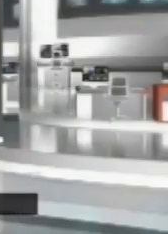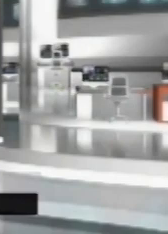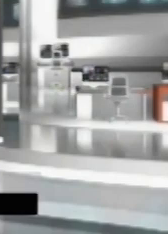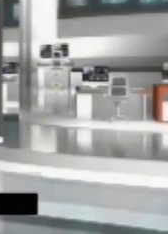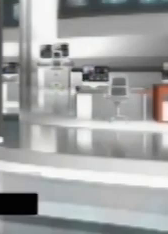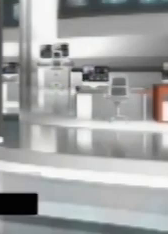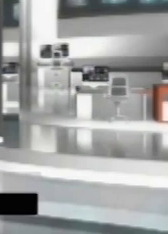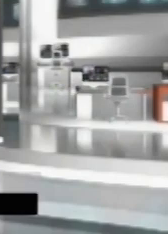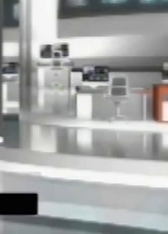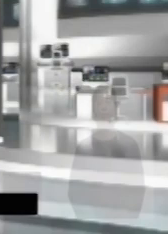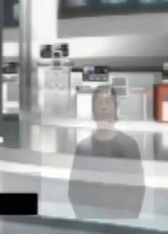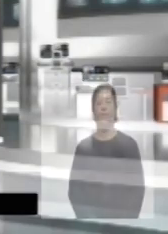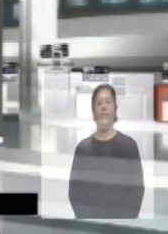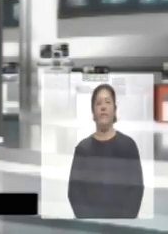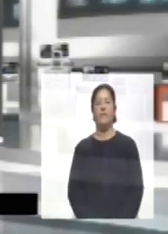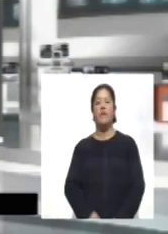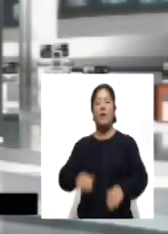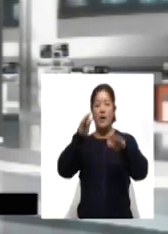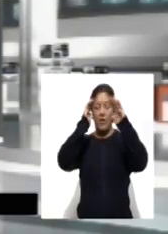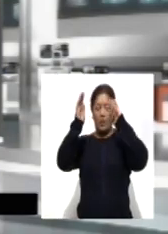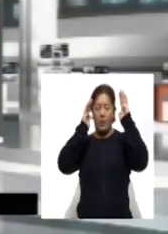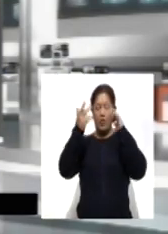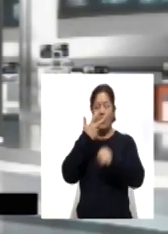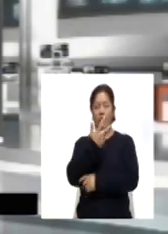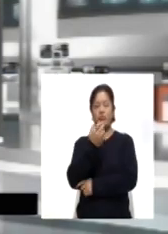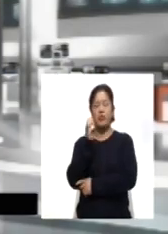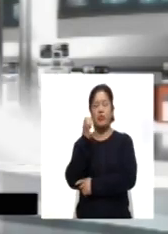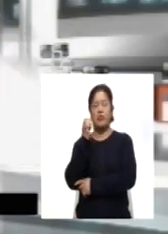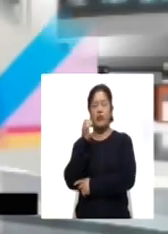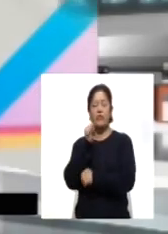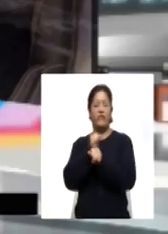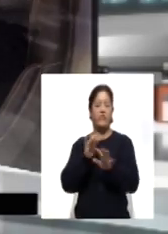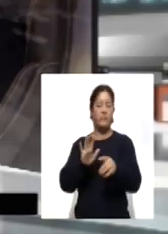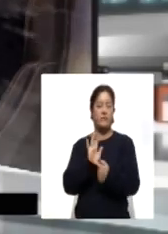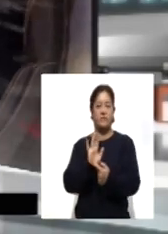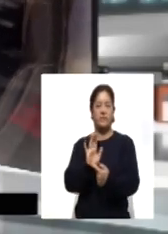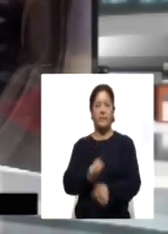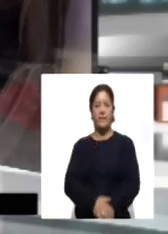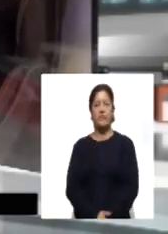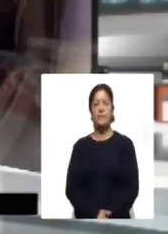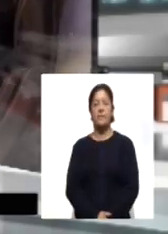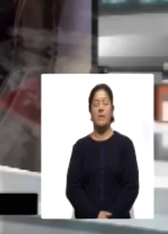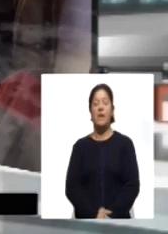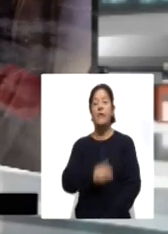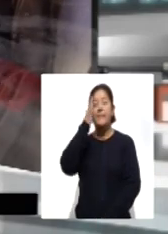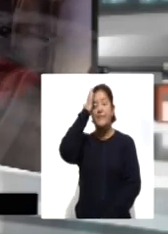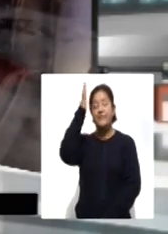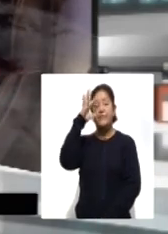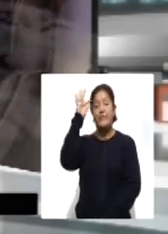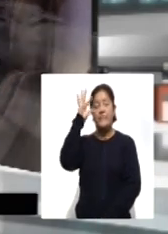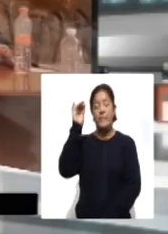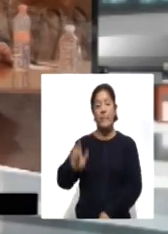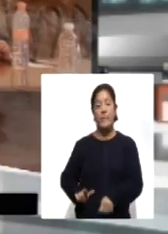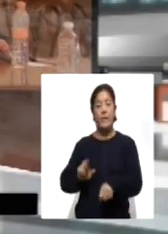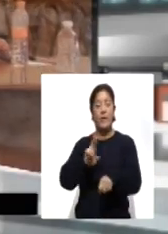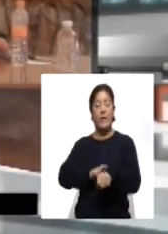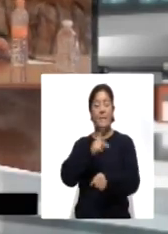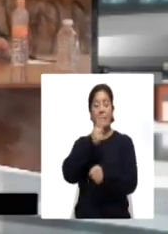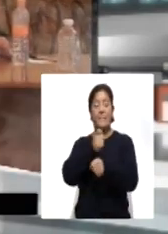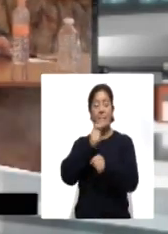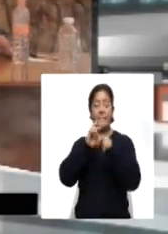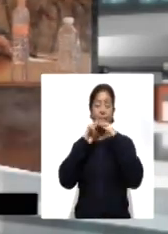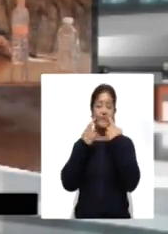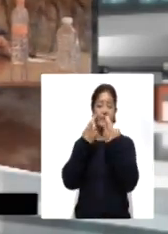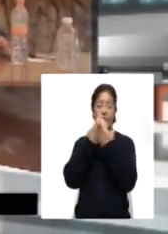tal? Muy buenas tardes. Hoy es viernes 8 de enero y esta es la información. Encabeza el gobernador Marco Mena primera sesión extraordinaria